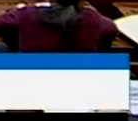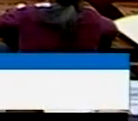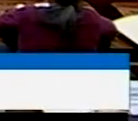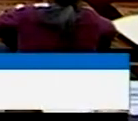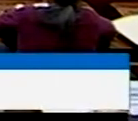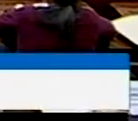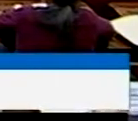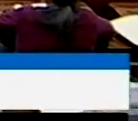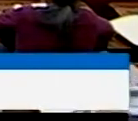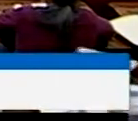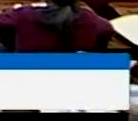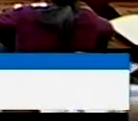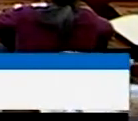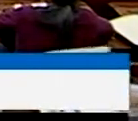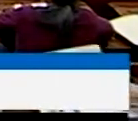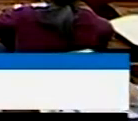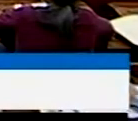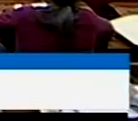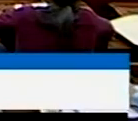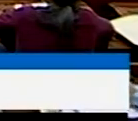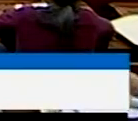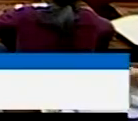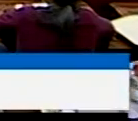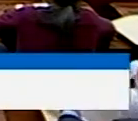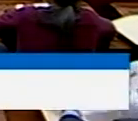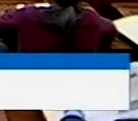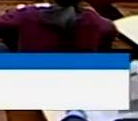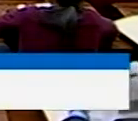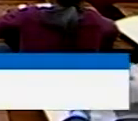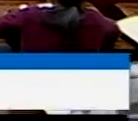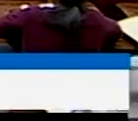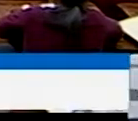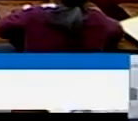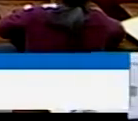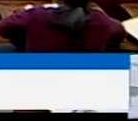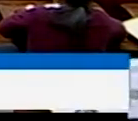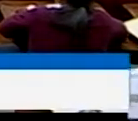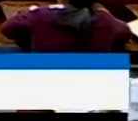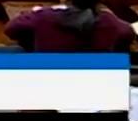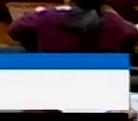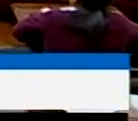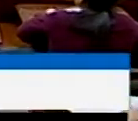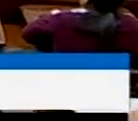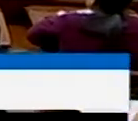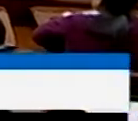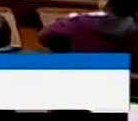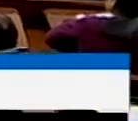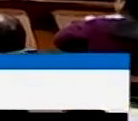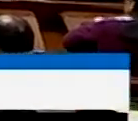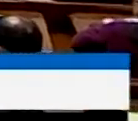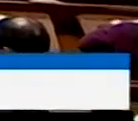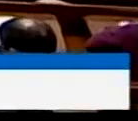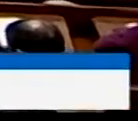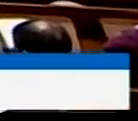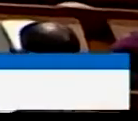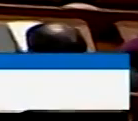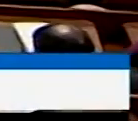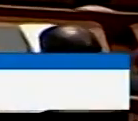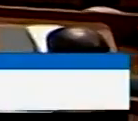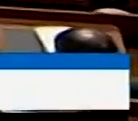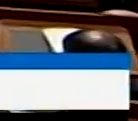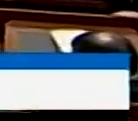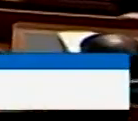y Productividad en el hemiciclo Porras. Vamos a escuchar a la congresista. Un eje de